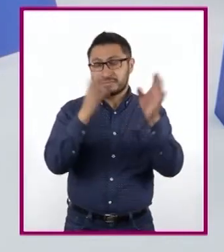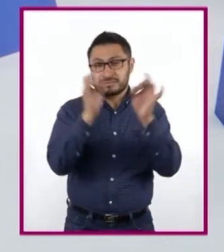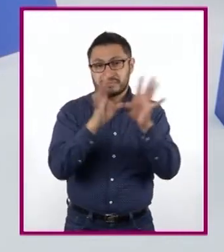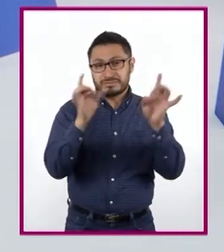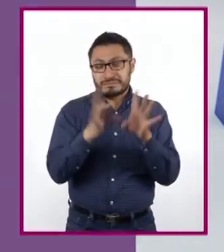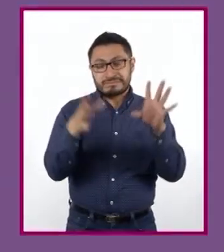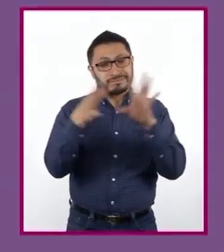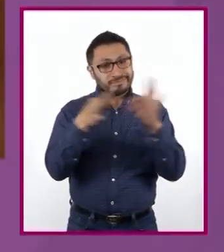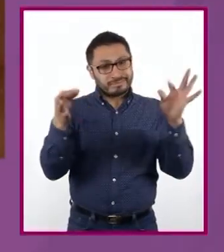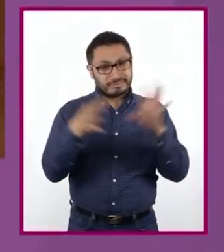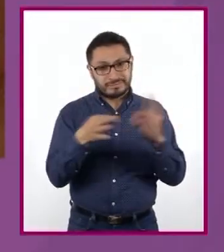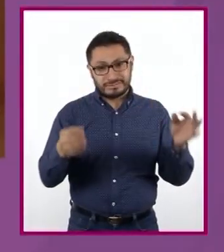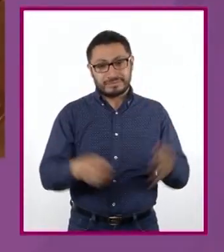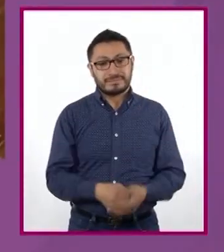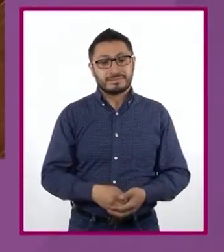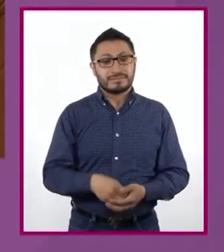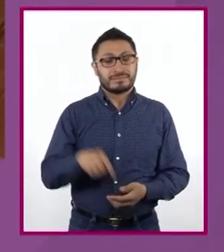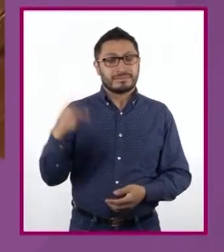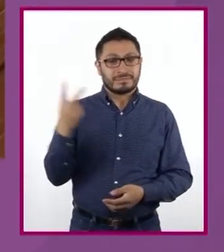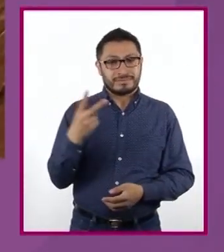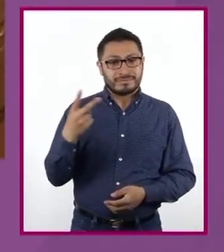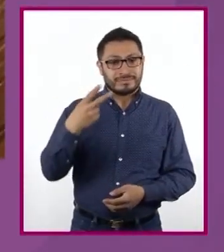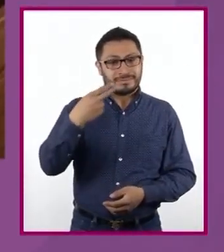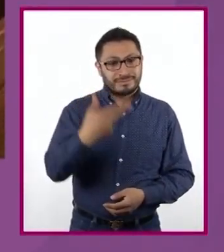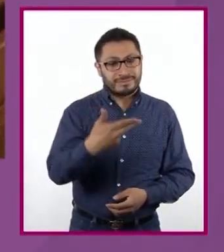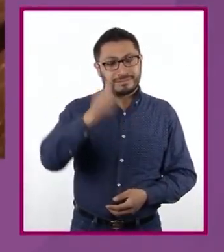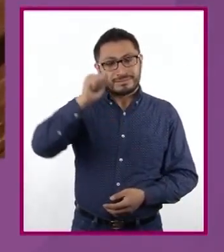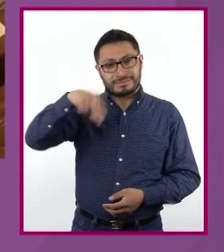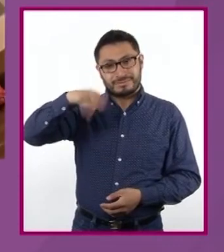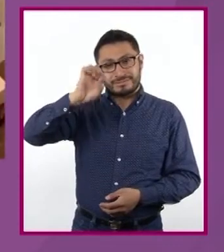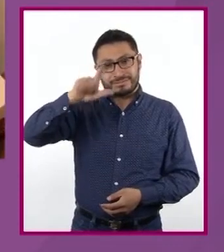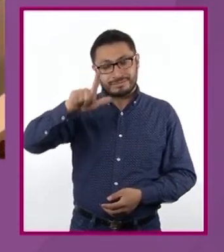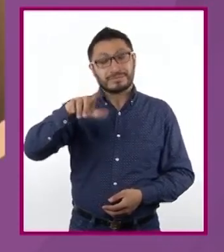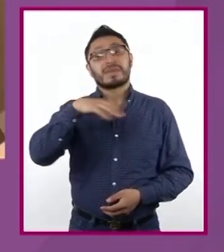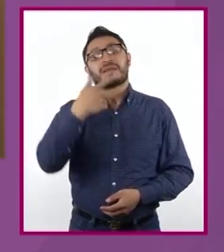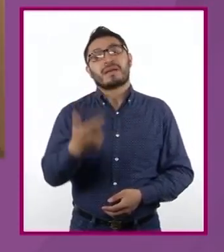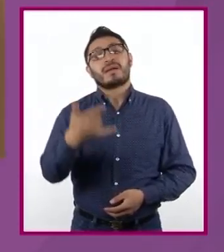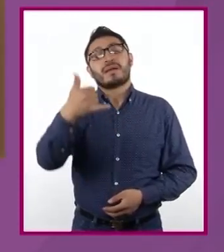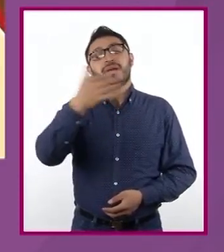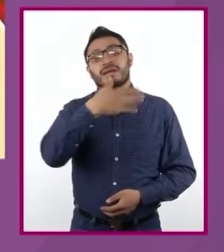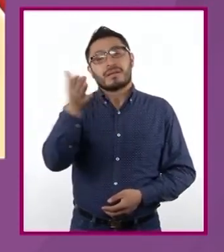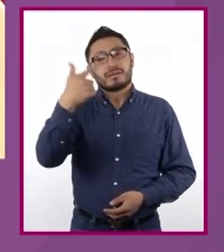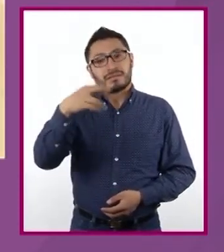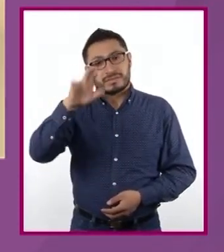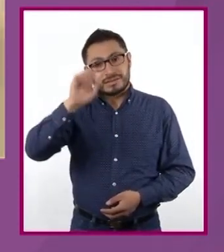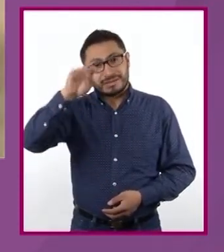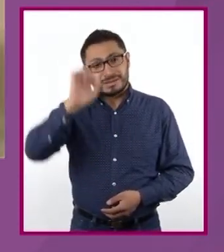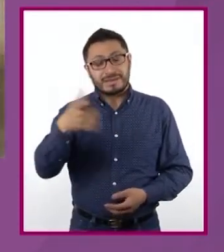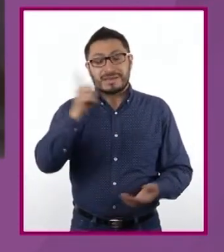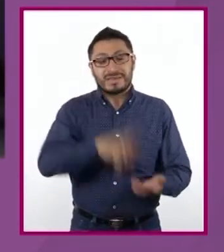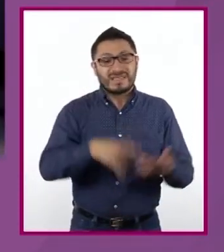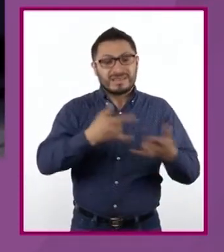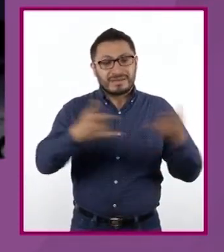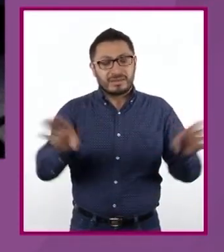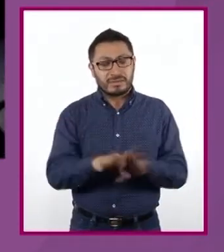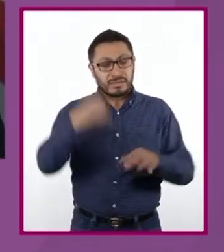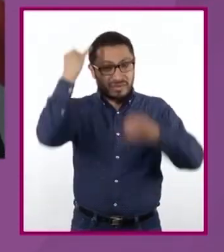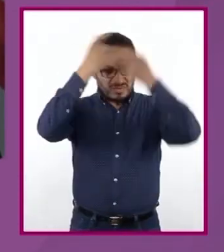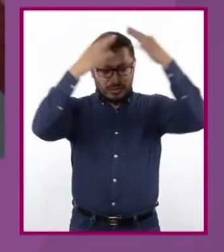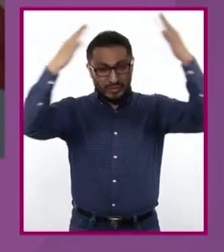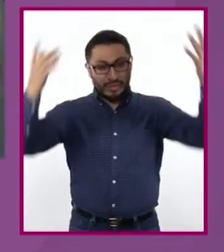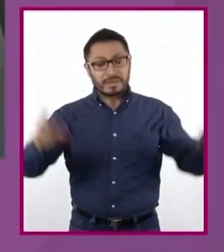narran. Hansel y Gretel. Los cuentos son donde la fantasía y la imaginación toman cuerpos de